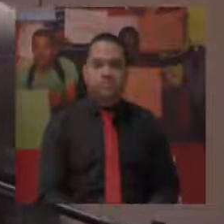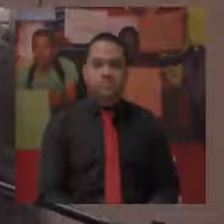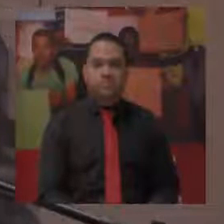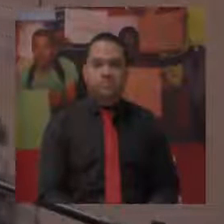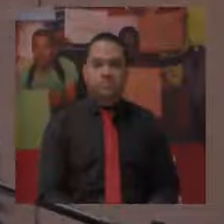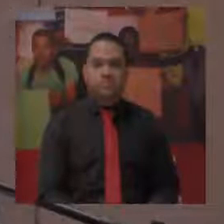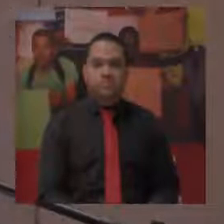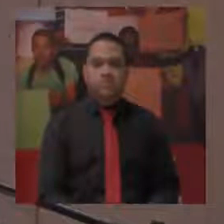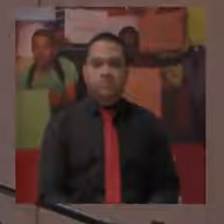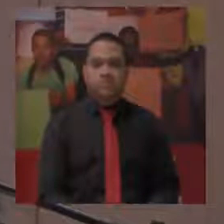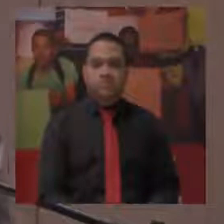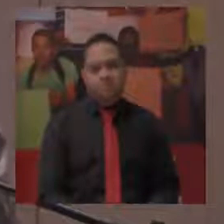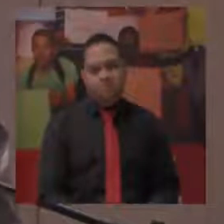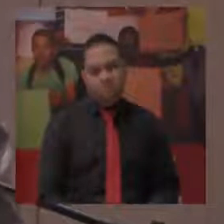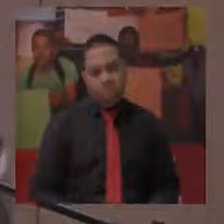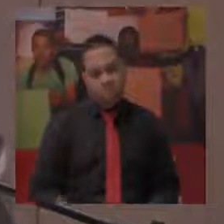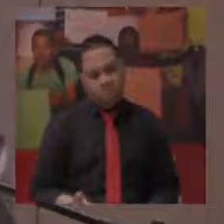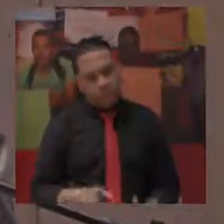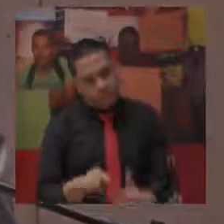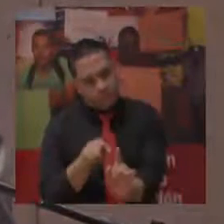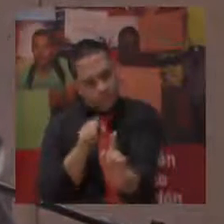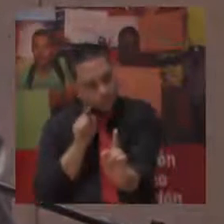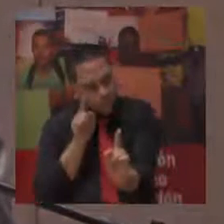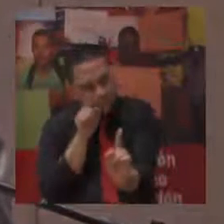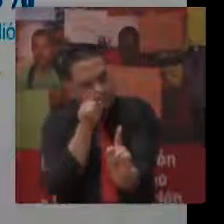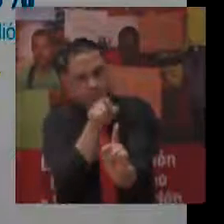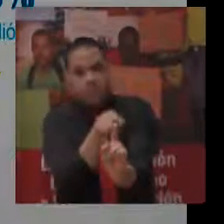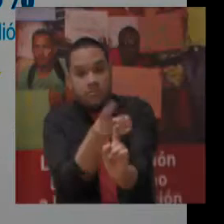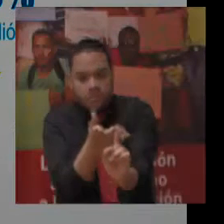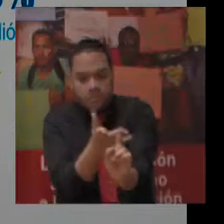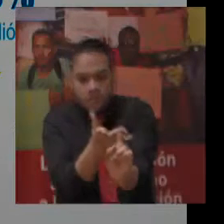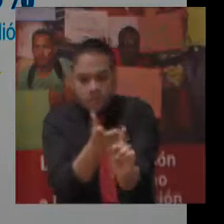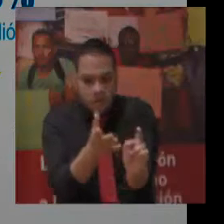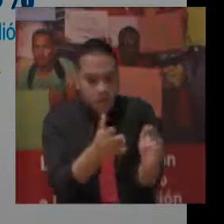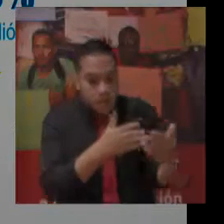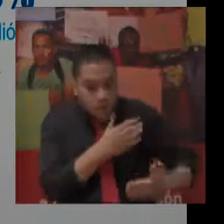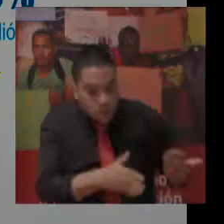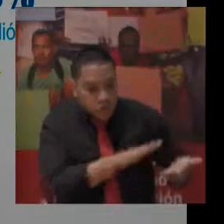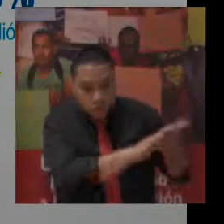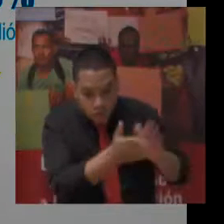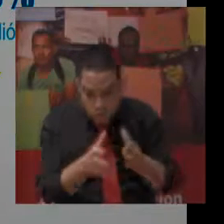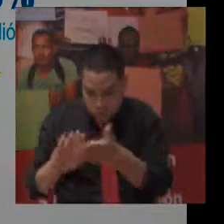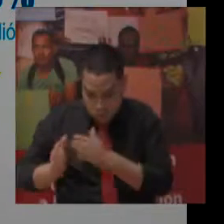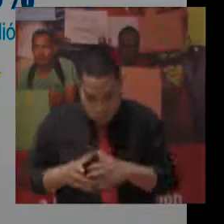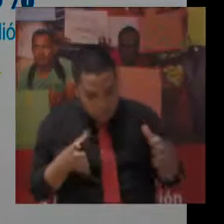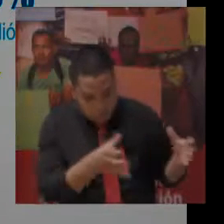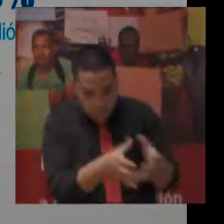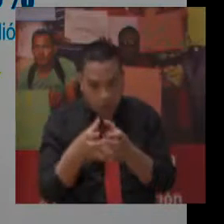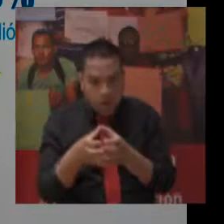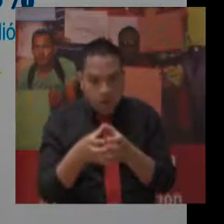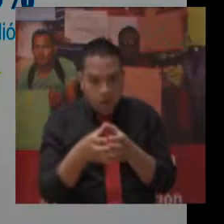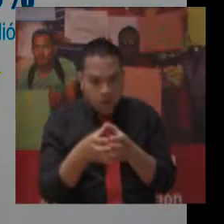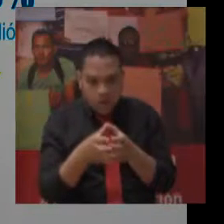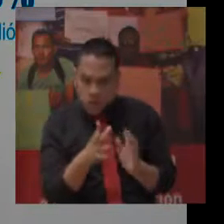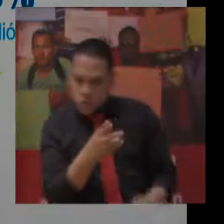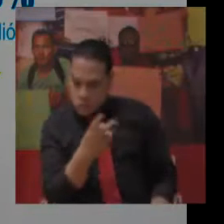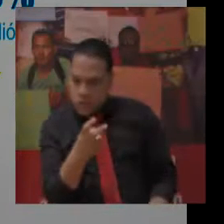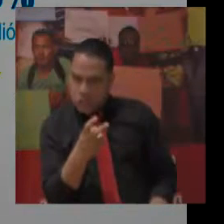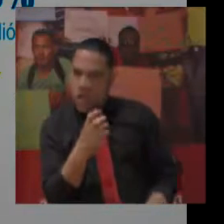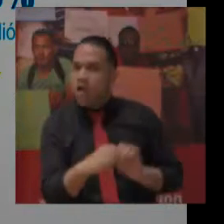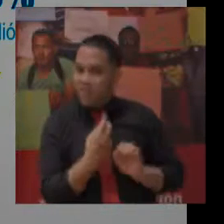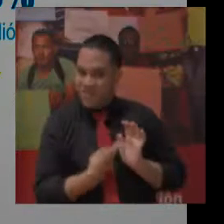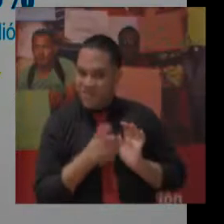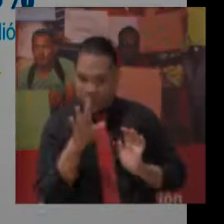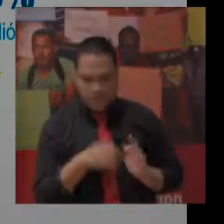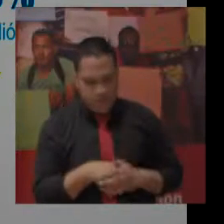Nos propusimos también liderar procesos comunitarios por lo menos 200 en el 2015.